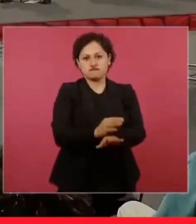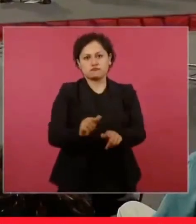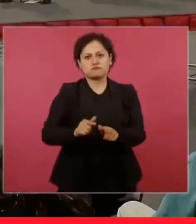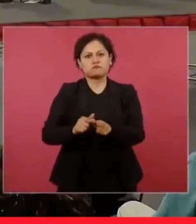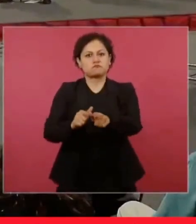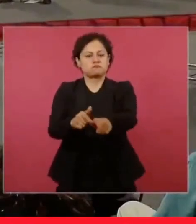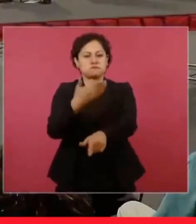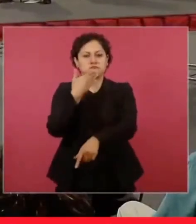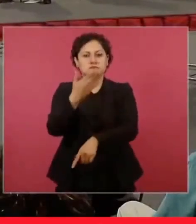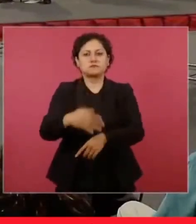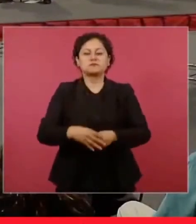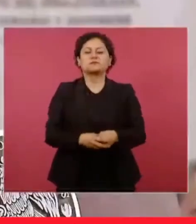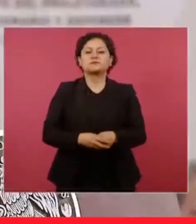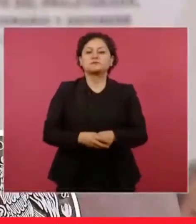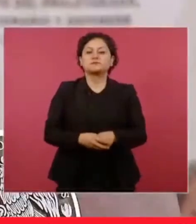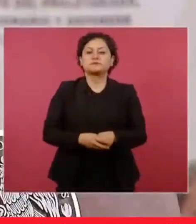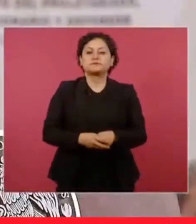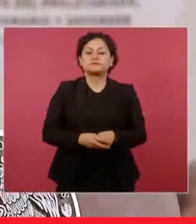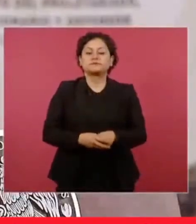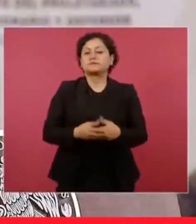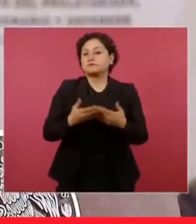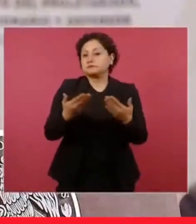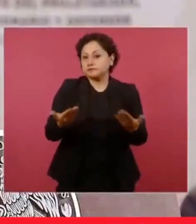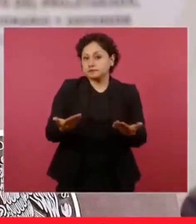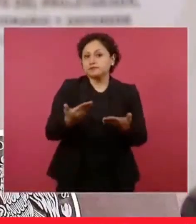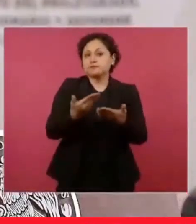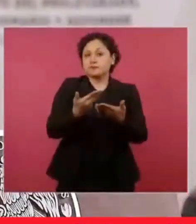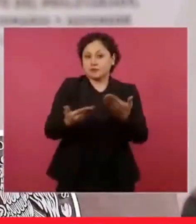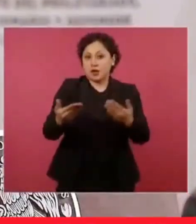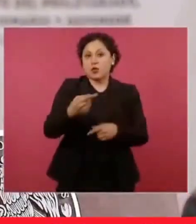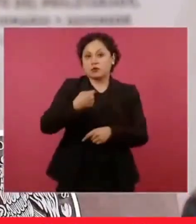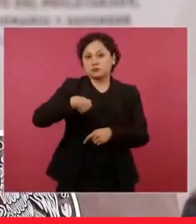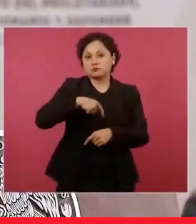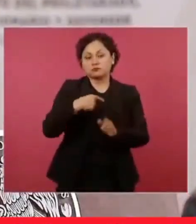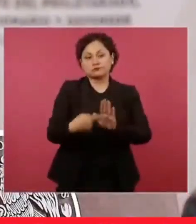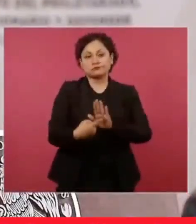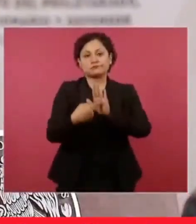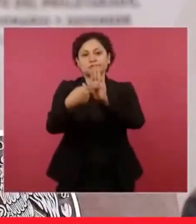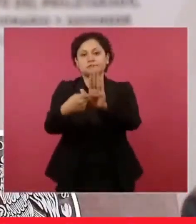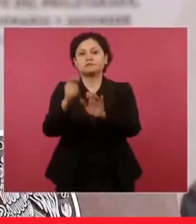se ha planeado